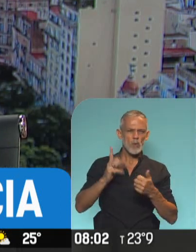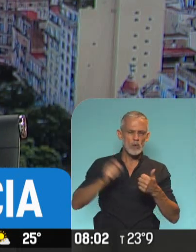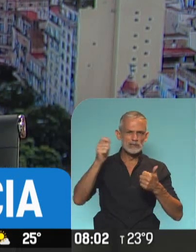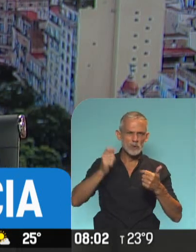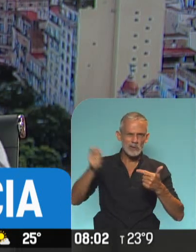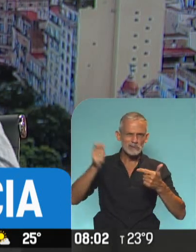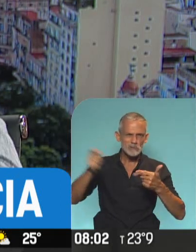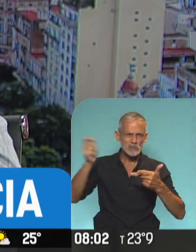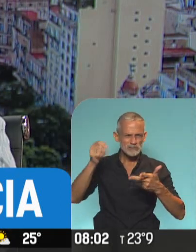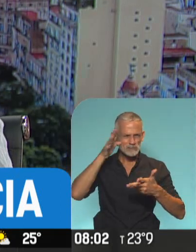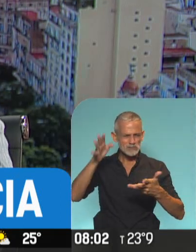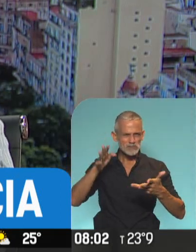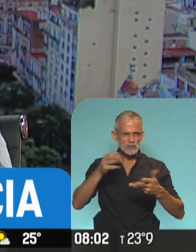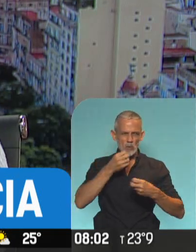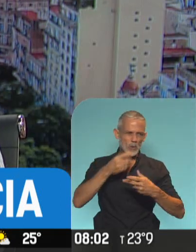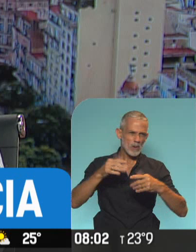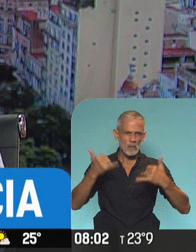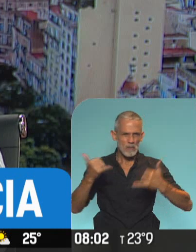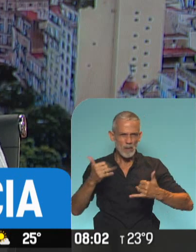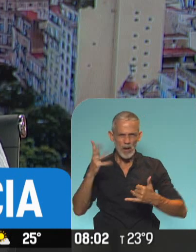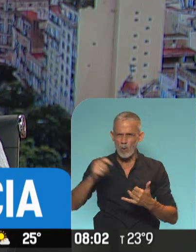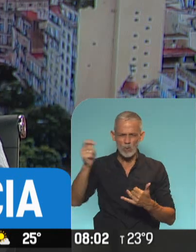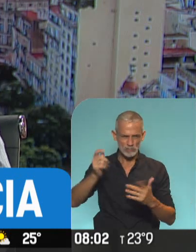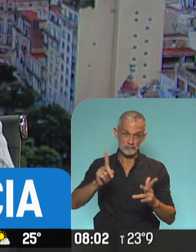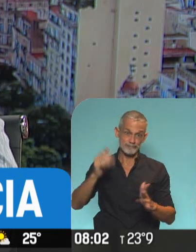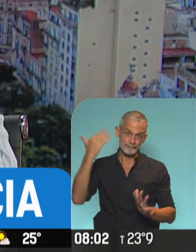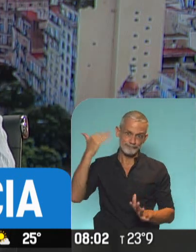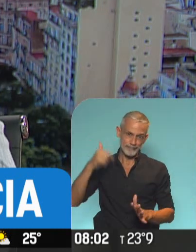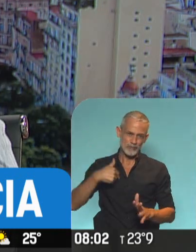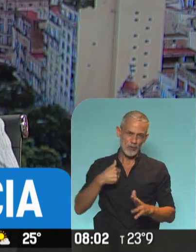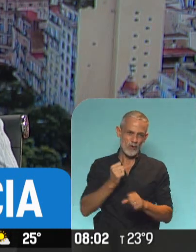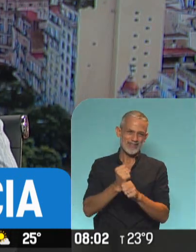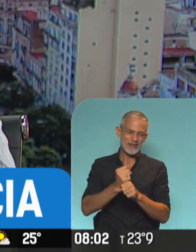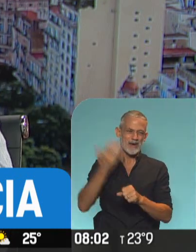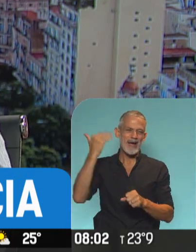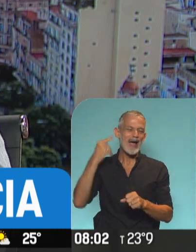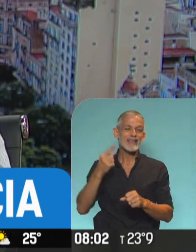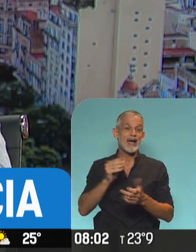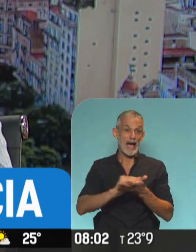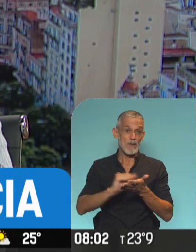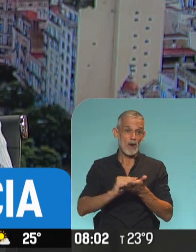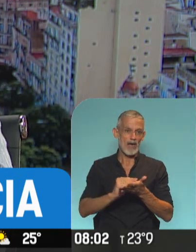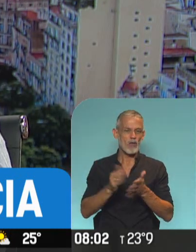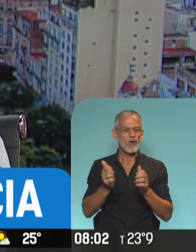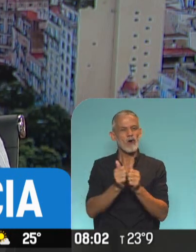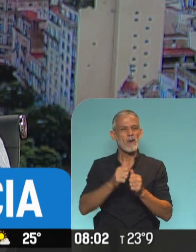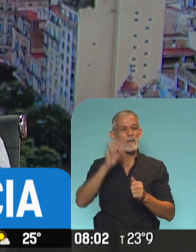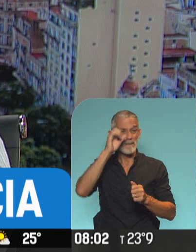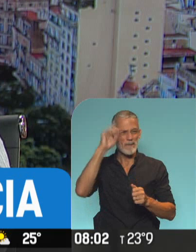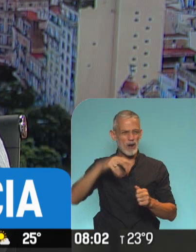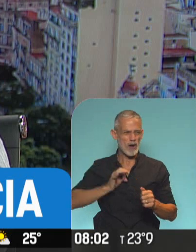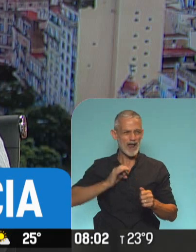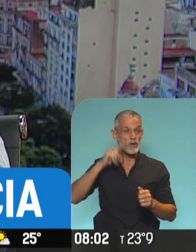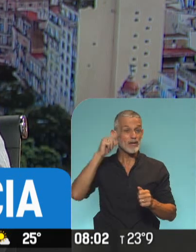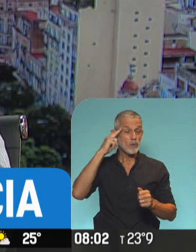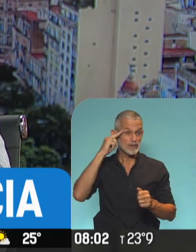está constantemente... El lawfare, empecé mi profesión con el abogado de Perón. En el 55 se aplicó